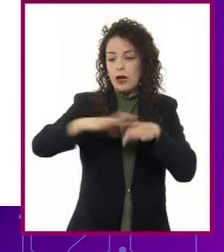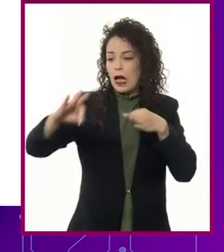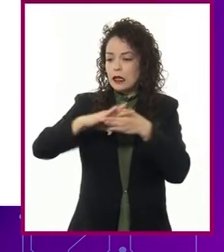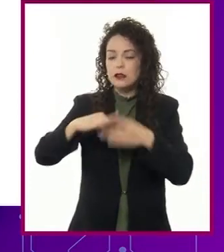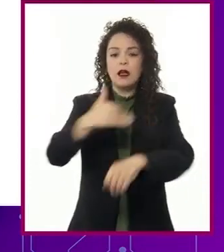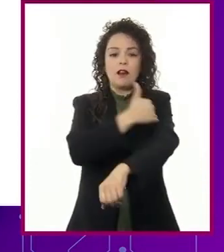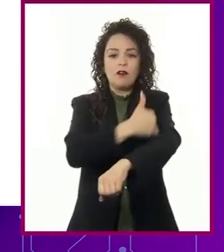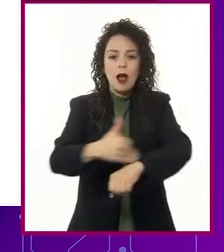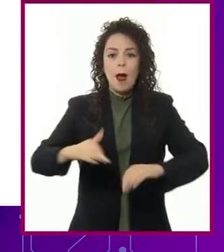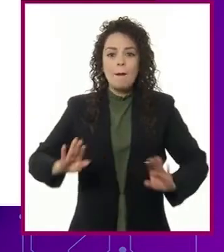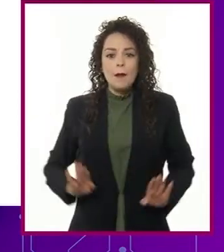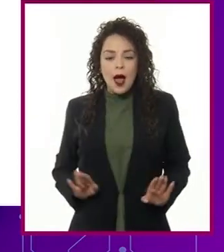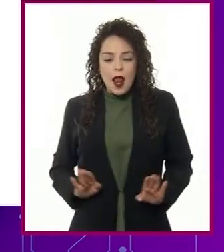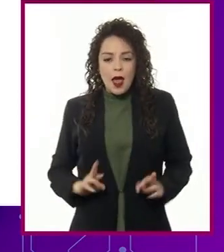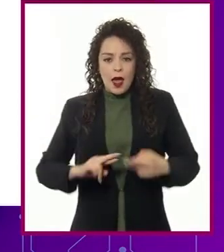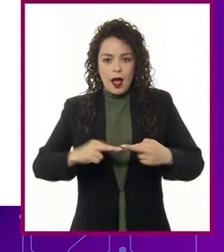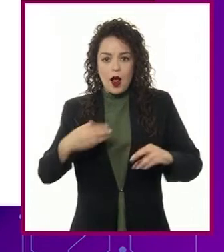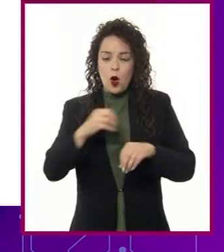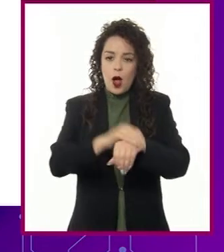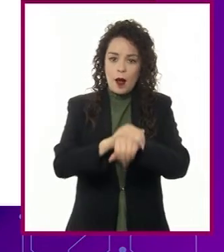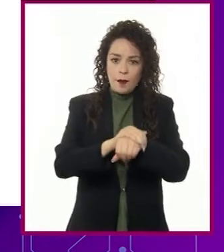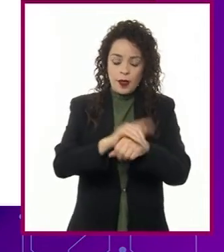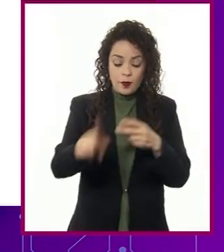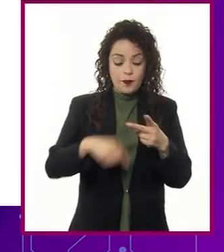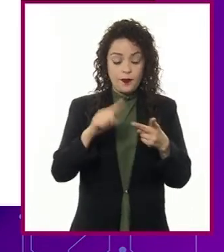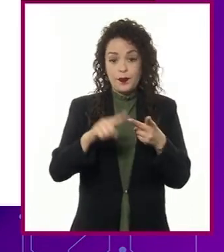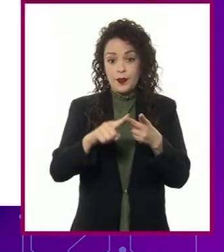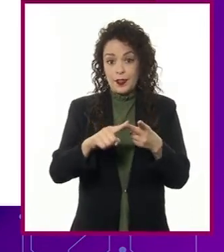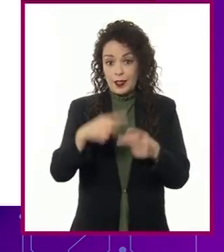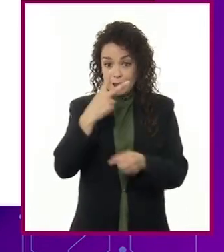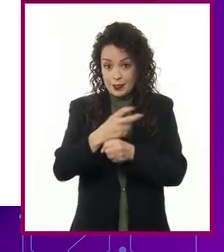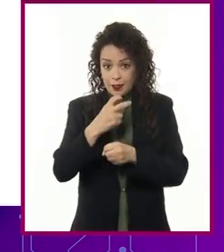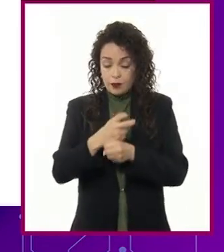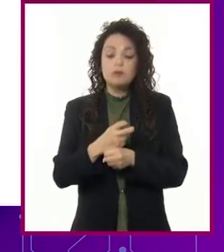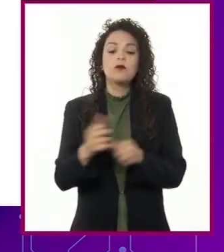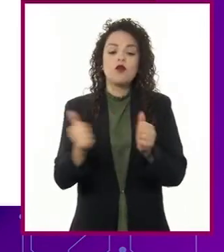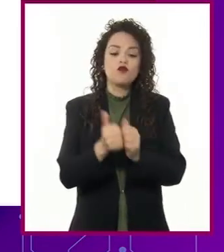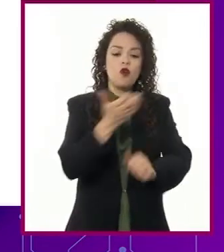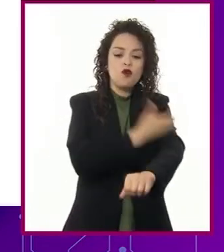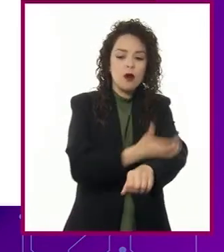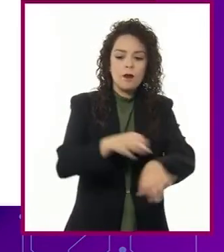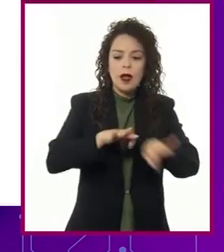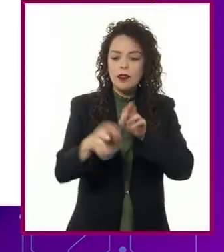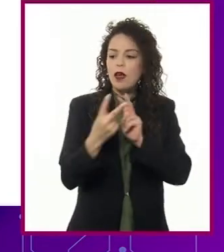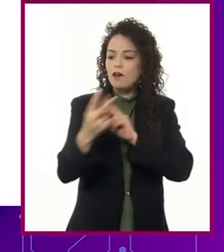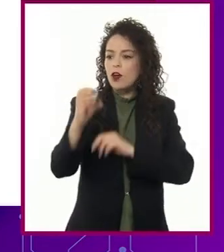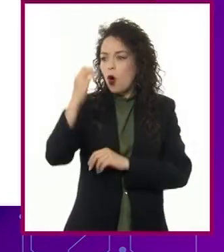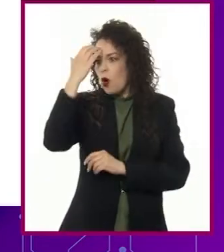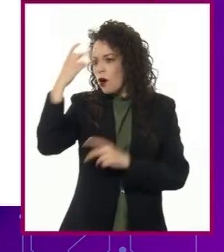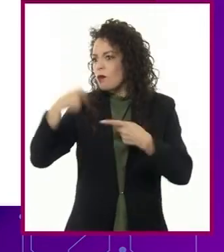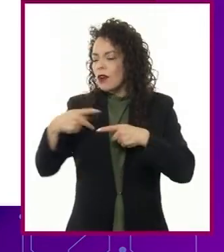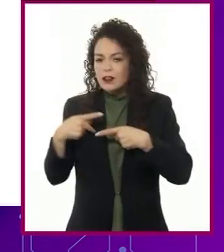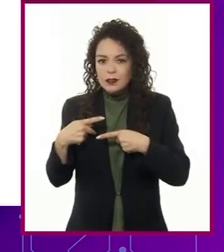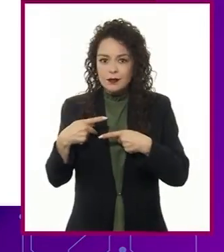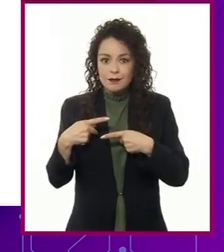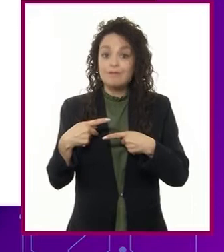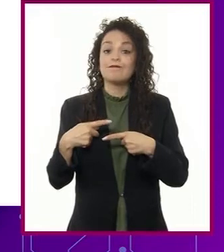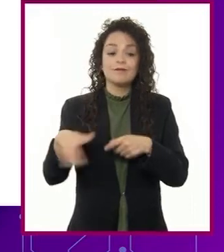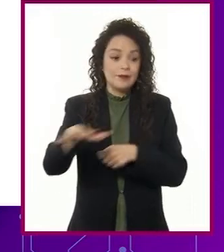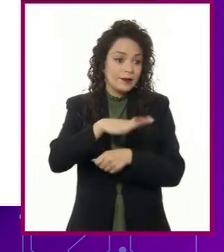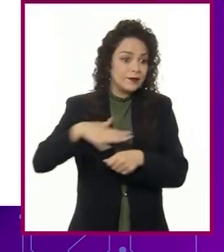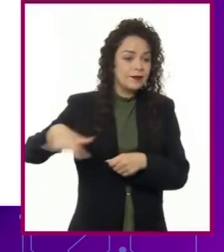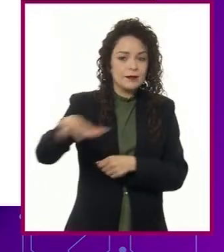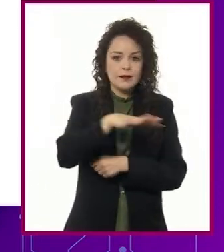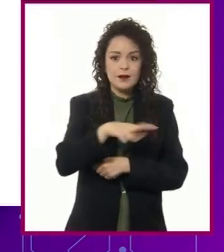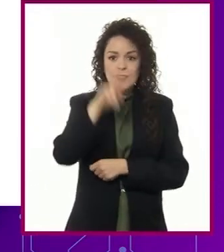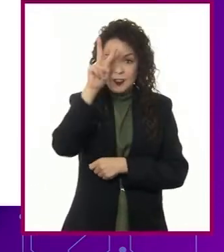la pareja y los amigos. Los secundarios se forman con compañeros de trabajo, vecinos o conocidos. En sí, gente con la que no